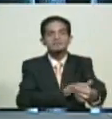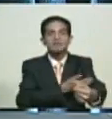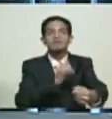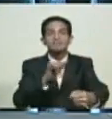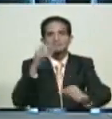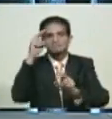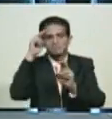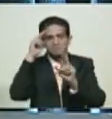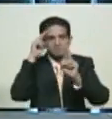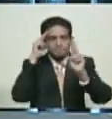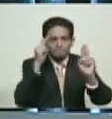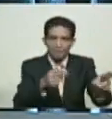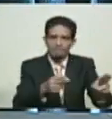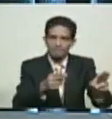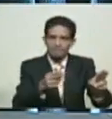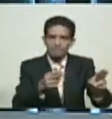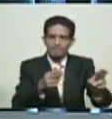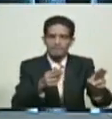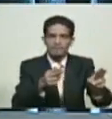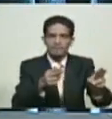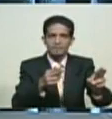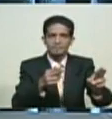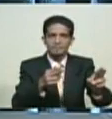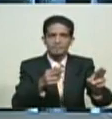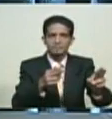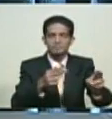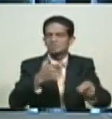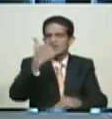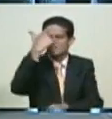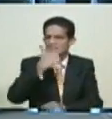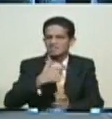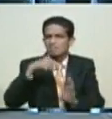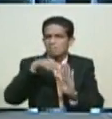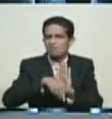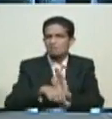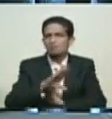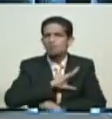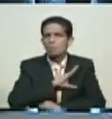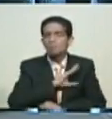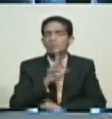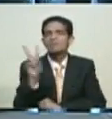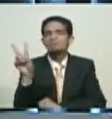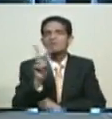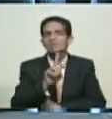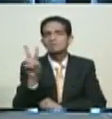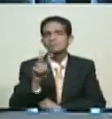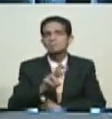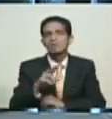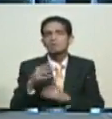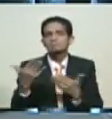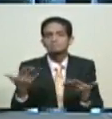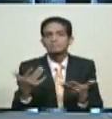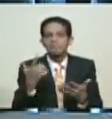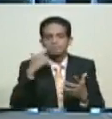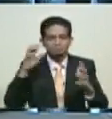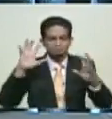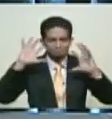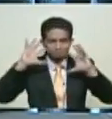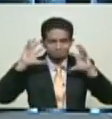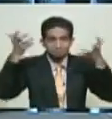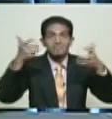su ser y el ser profundo del pueblo venezolano es que un pueblo rebelde libre